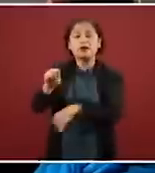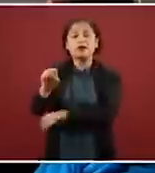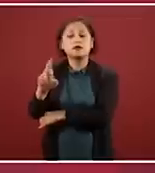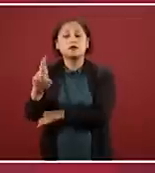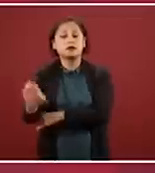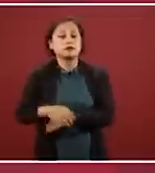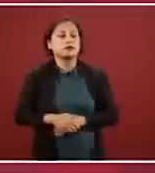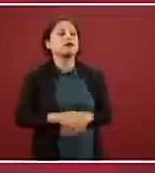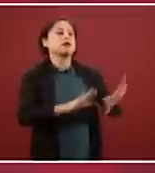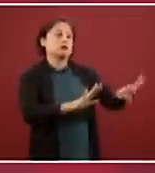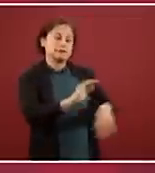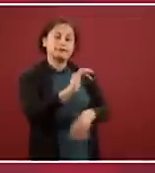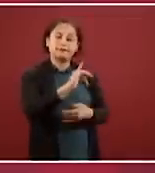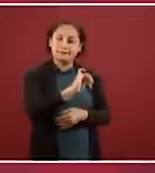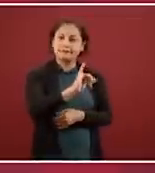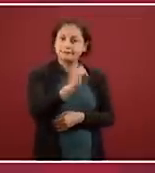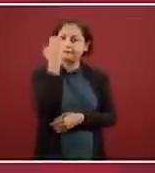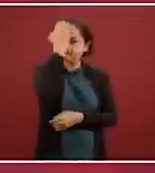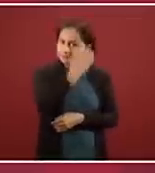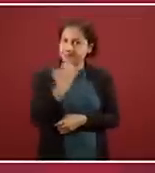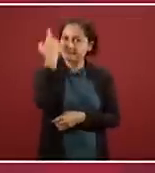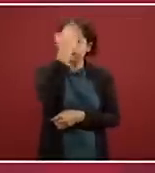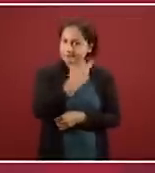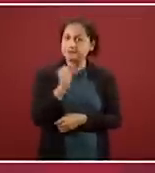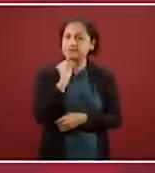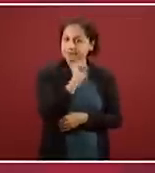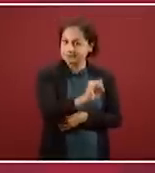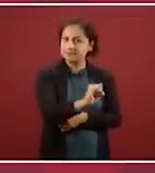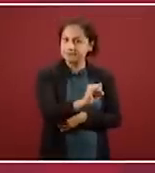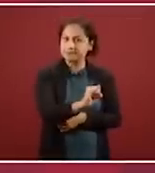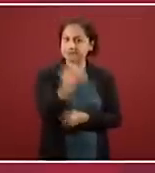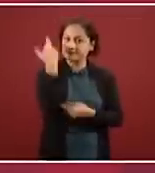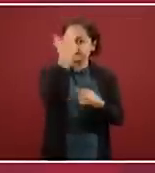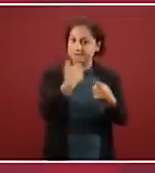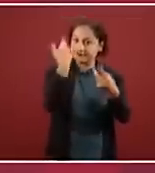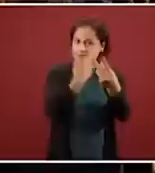revisarlo, sí. Por favor, sí. ¿No, señor? Sí. Buen año. Es que hay que revisar muchas cosas.